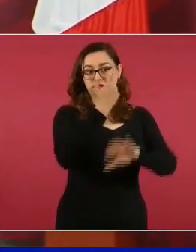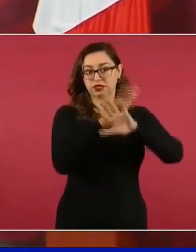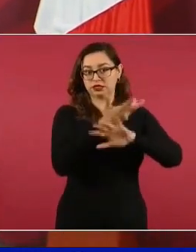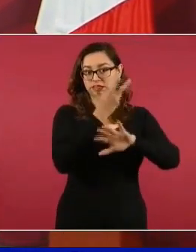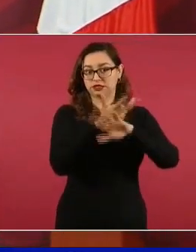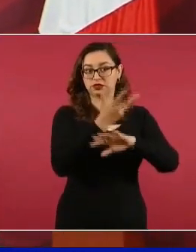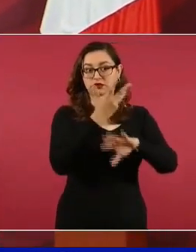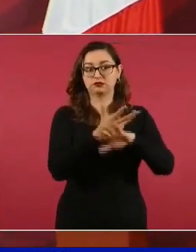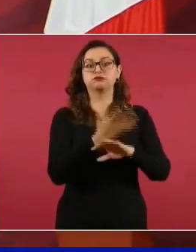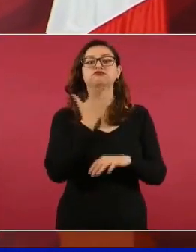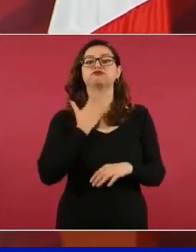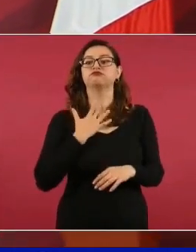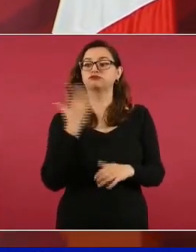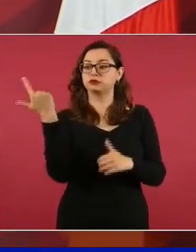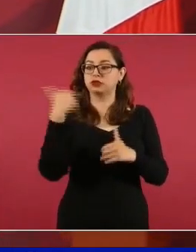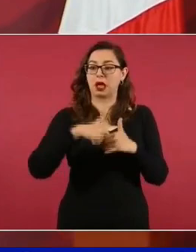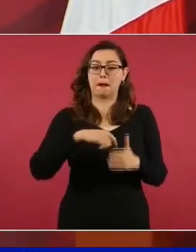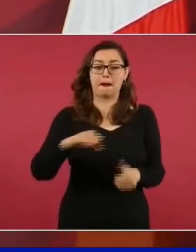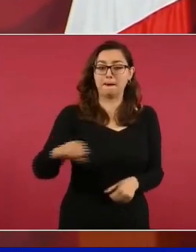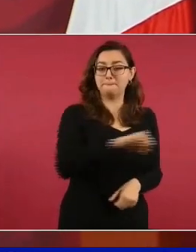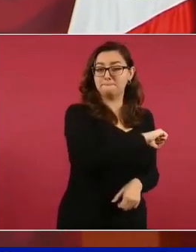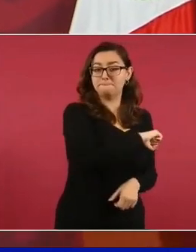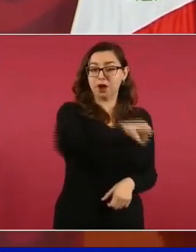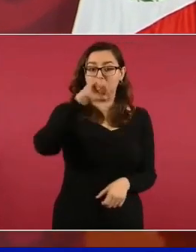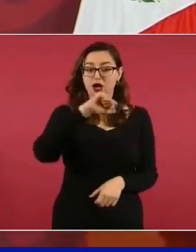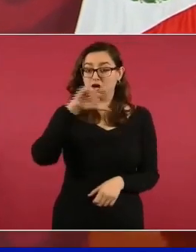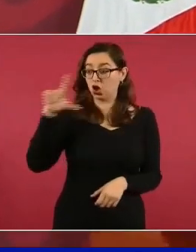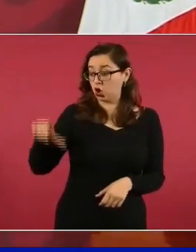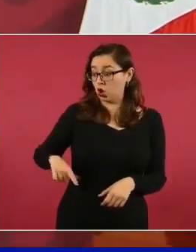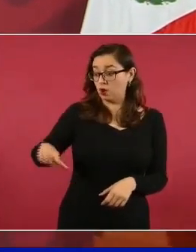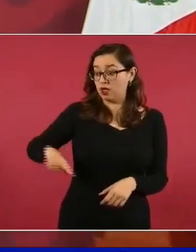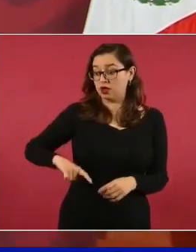en subsidiar energéticos.